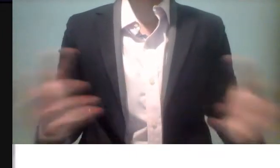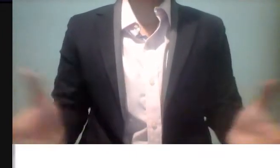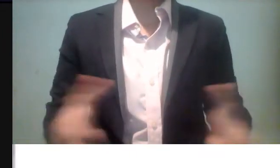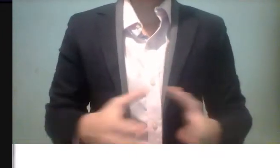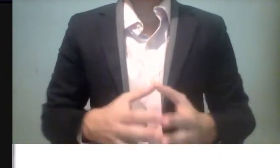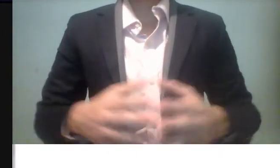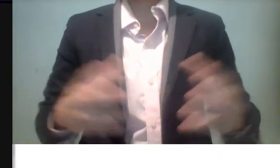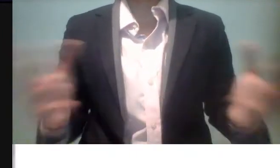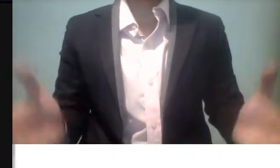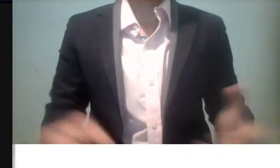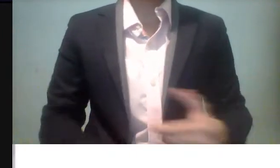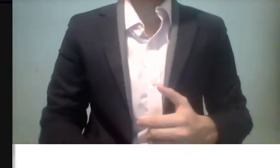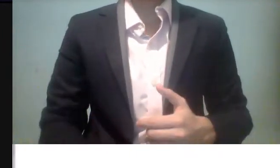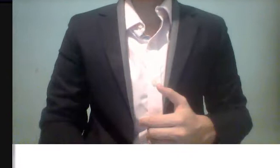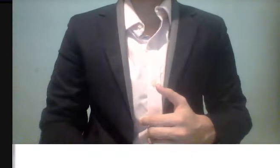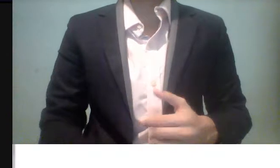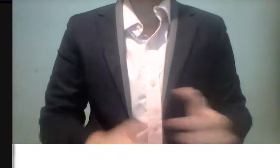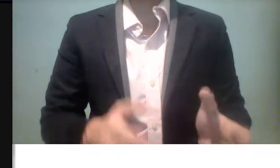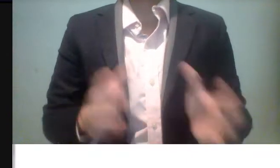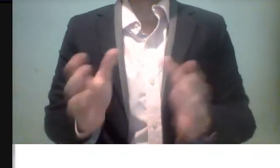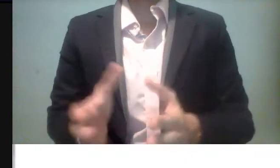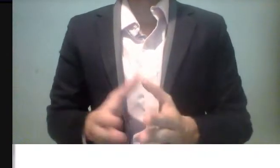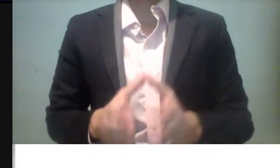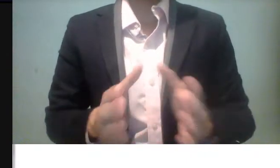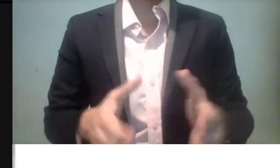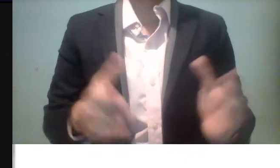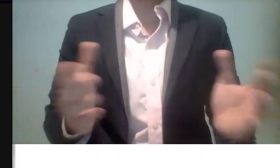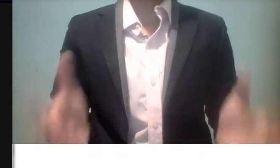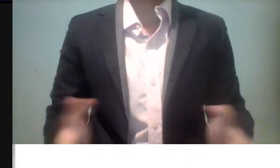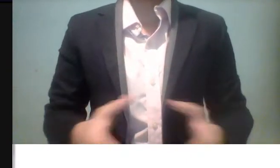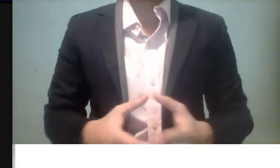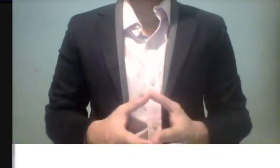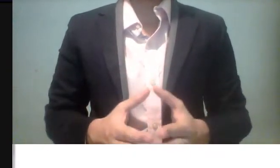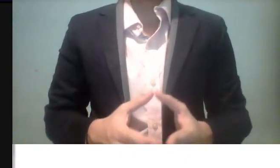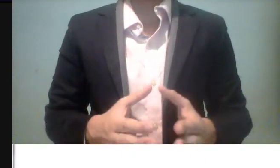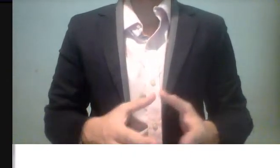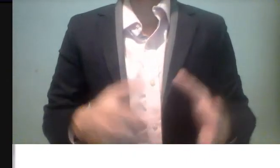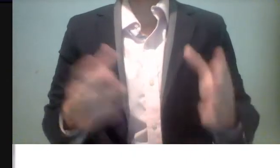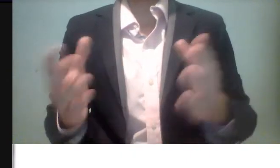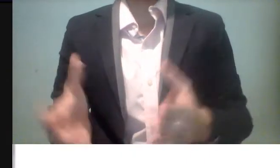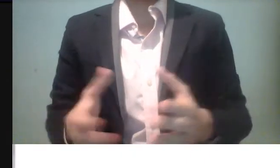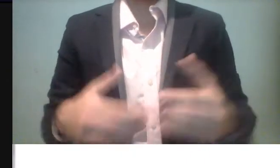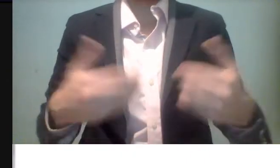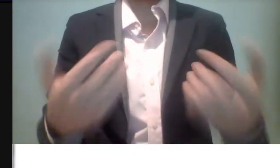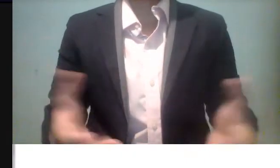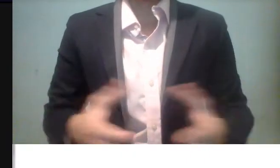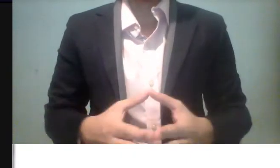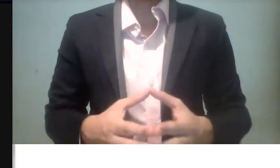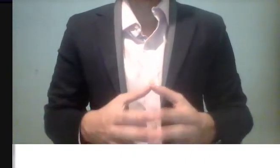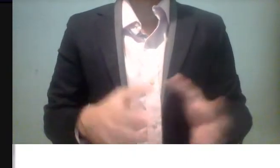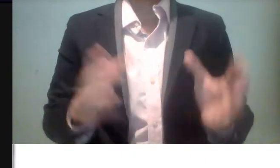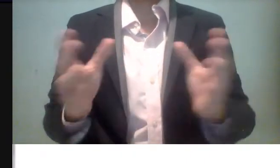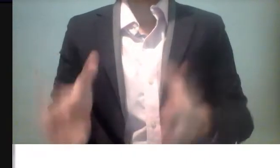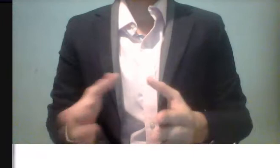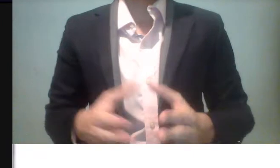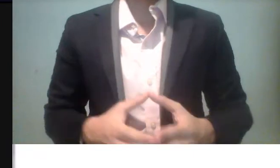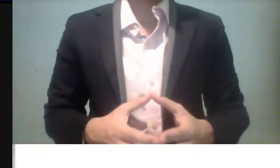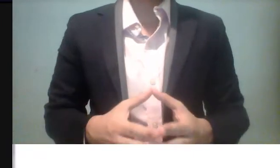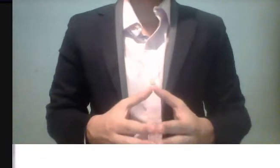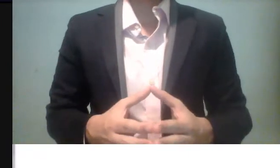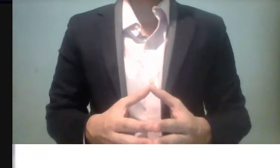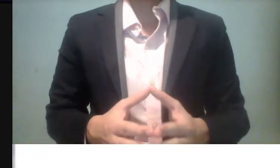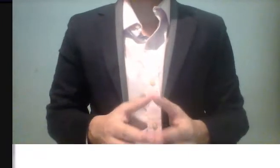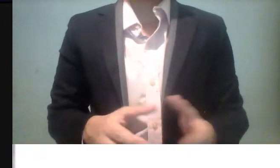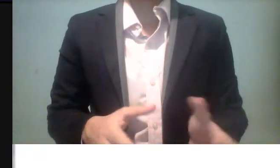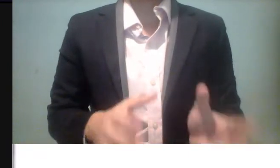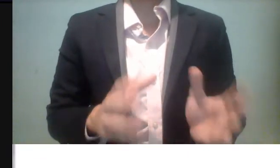hizo sobornos o algún otro tipo de cosas importantes, que bueno, ya la carpeta de investigación que haya pues se haya integrado con respecto a las